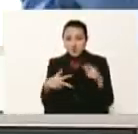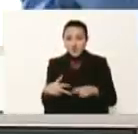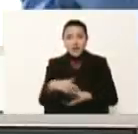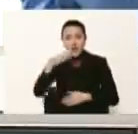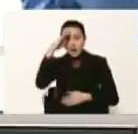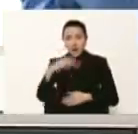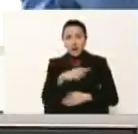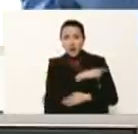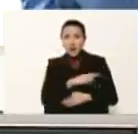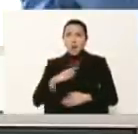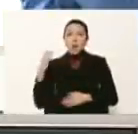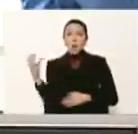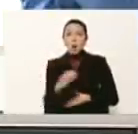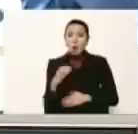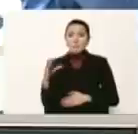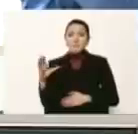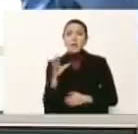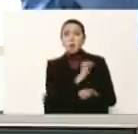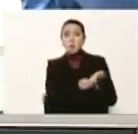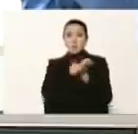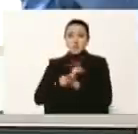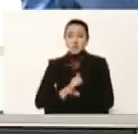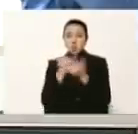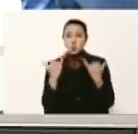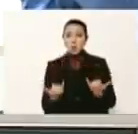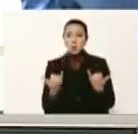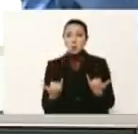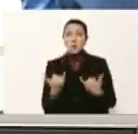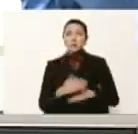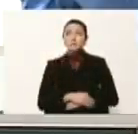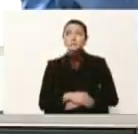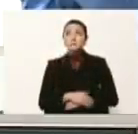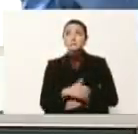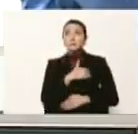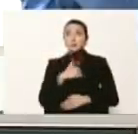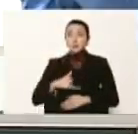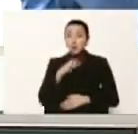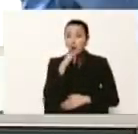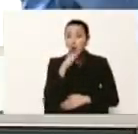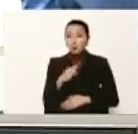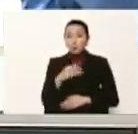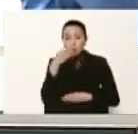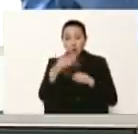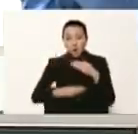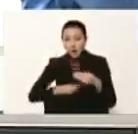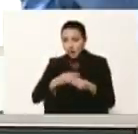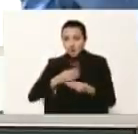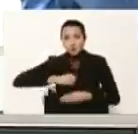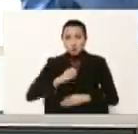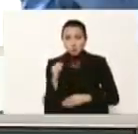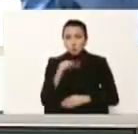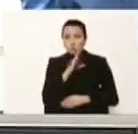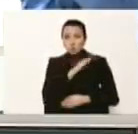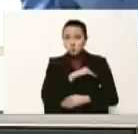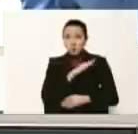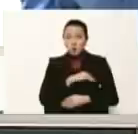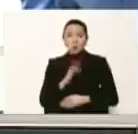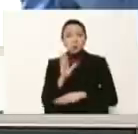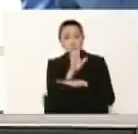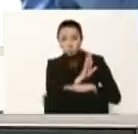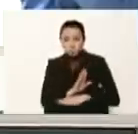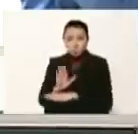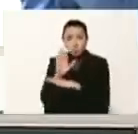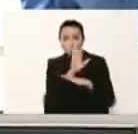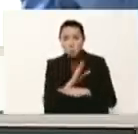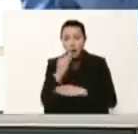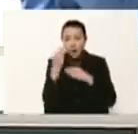paramilitares colombianos que fueron detenidos en esta operación. Quiero destacar la labor de nuestros funcionarios de seguridad que